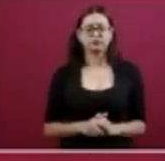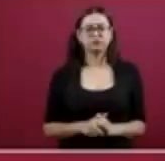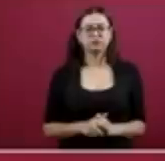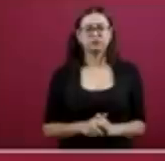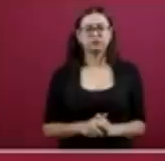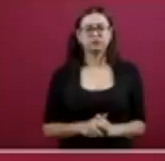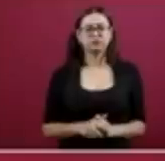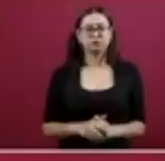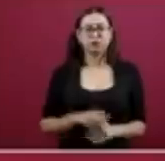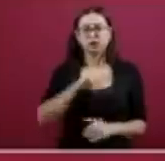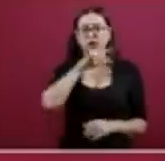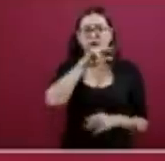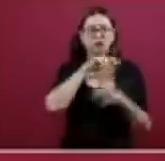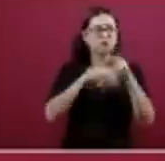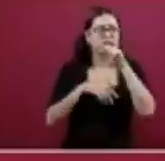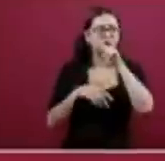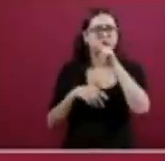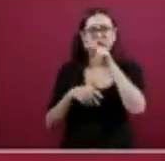preocupación por eso.